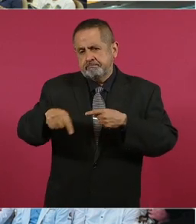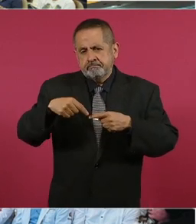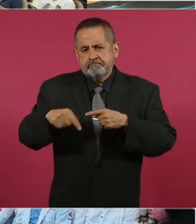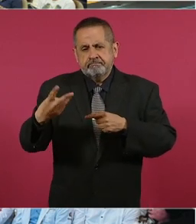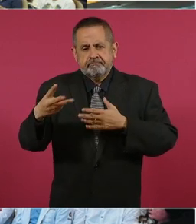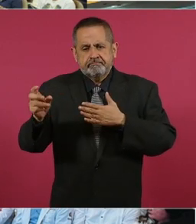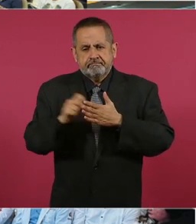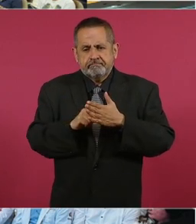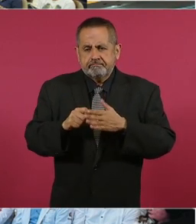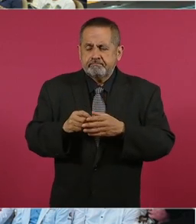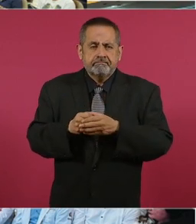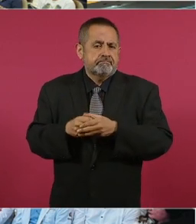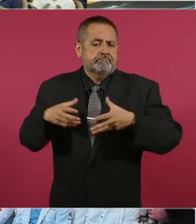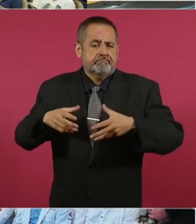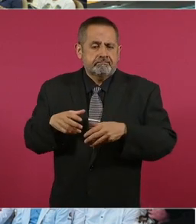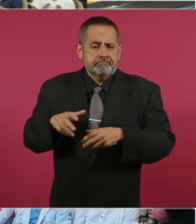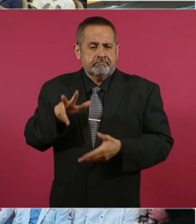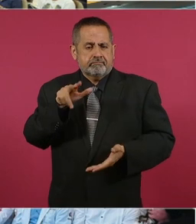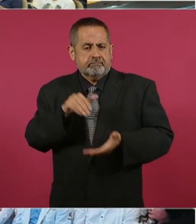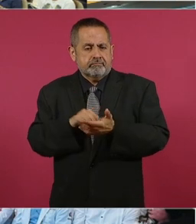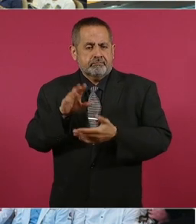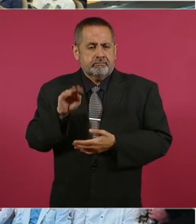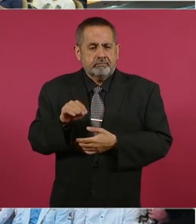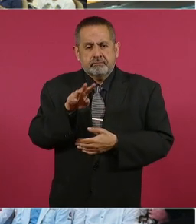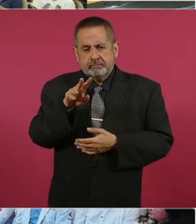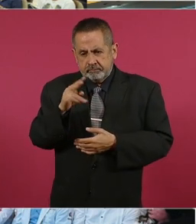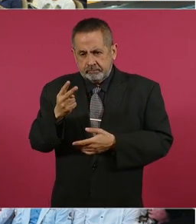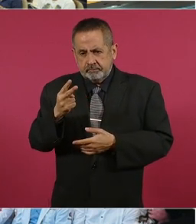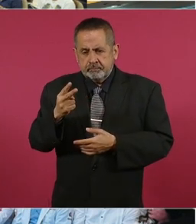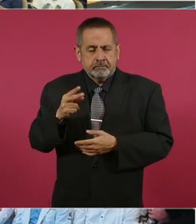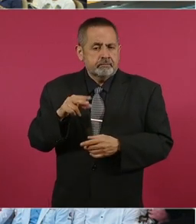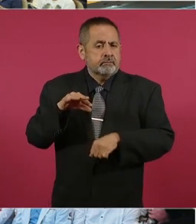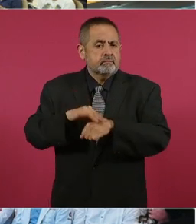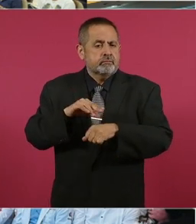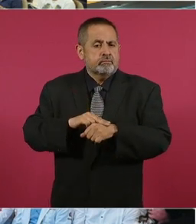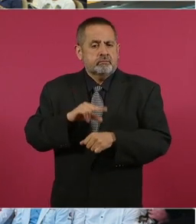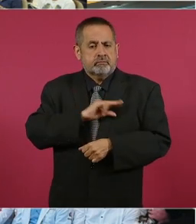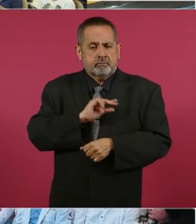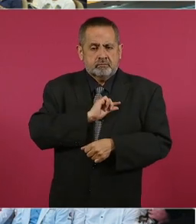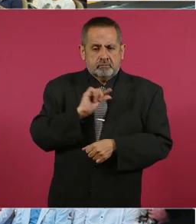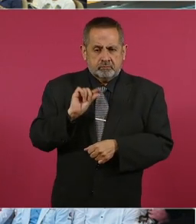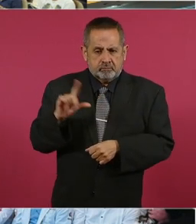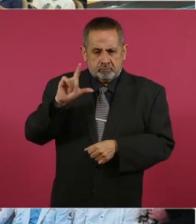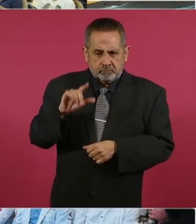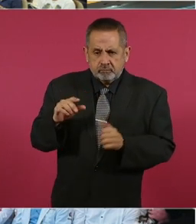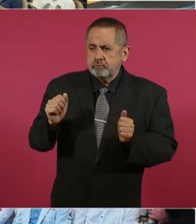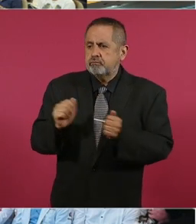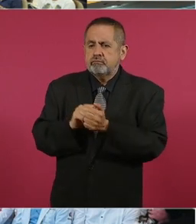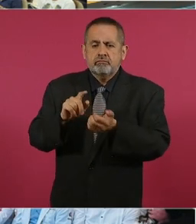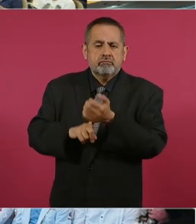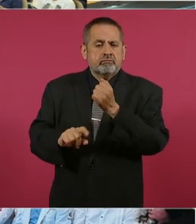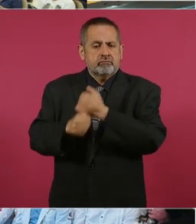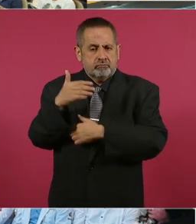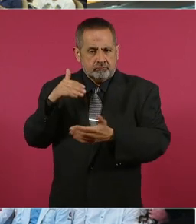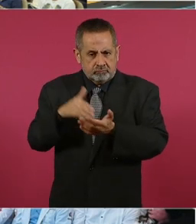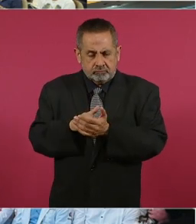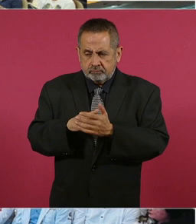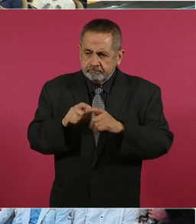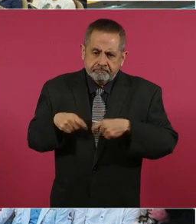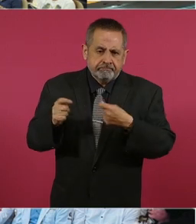trimestre de 8.092 médicos especialistas, de un total de 11.000, es decir, llevamos un avance